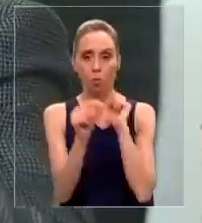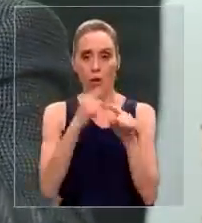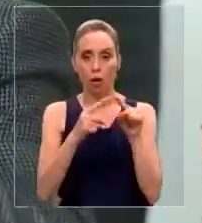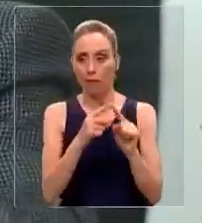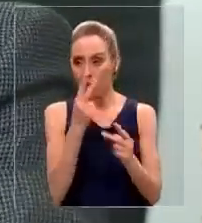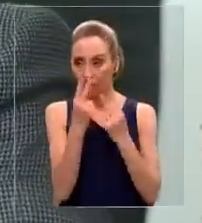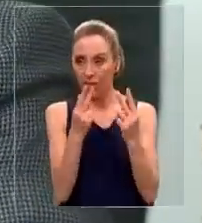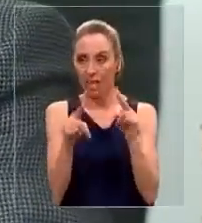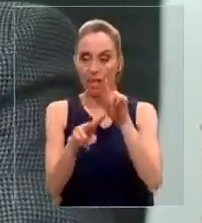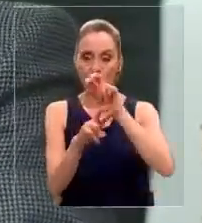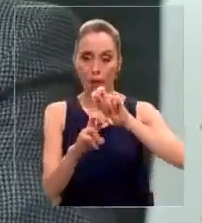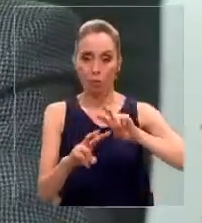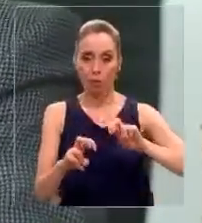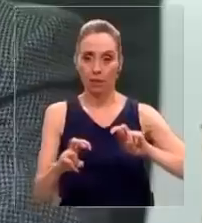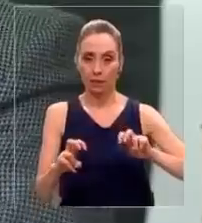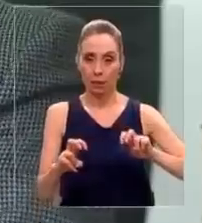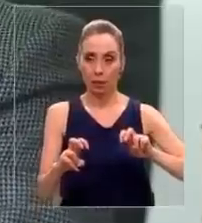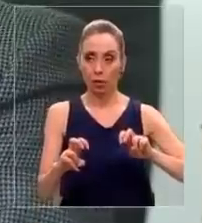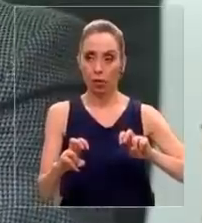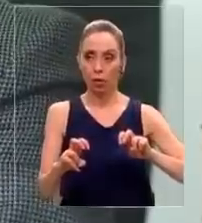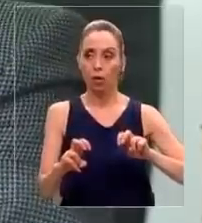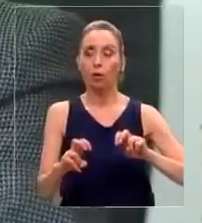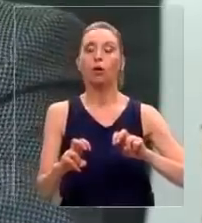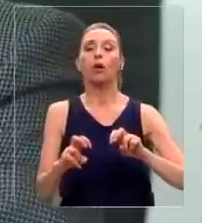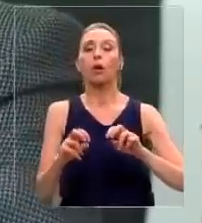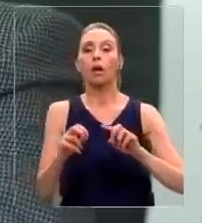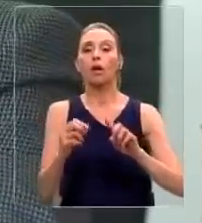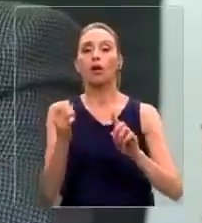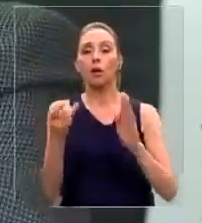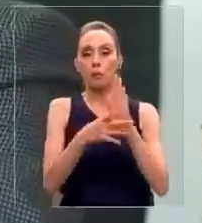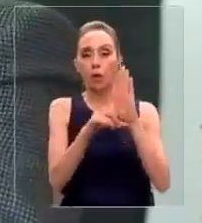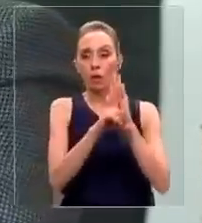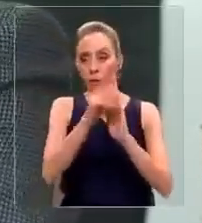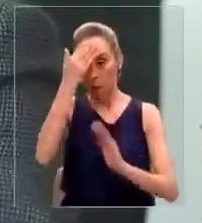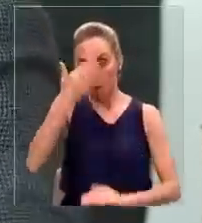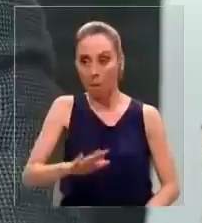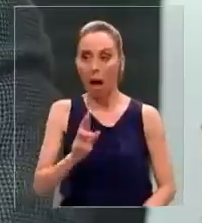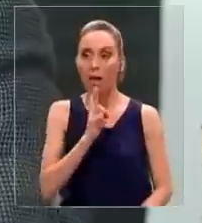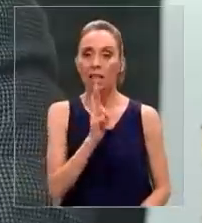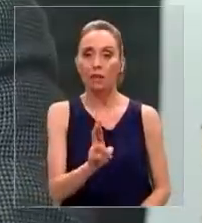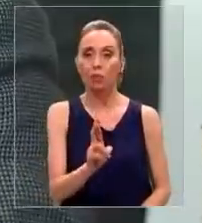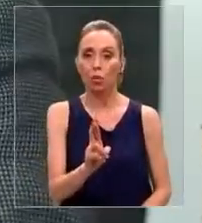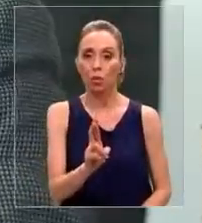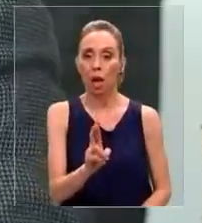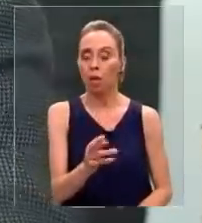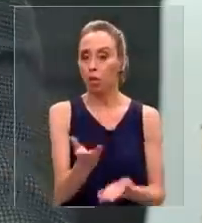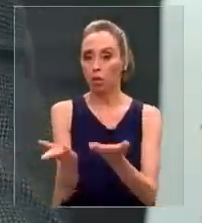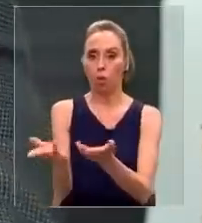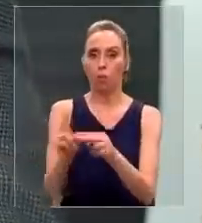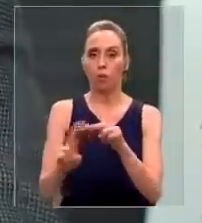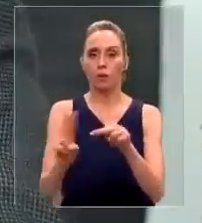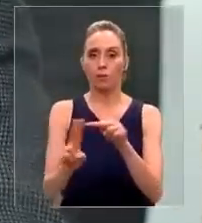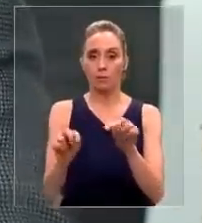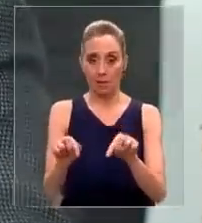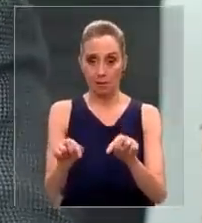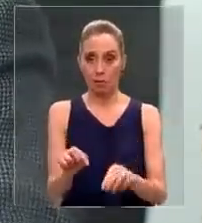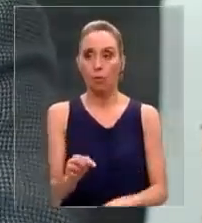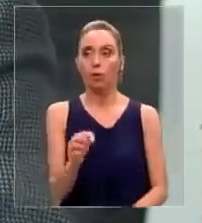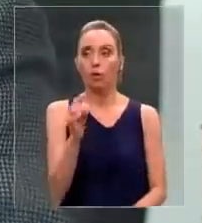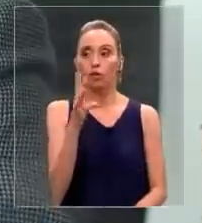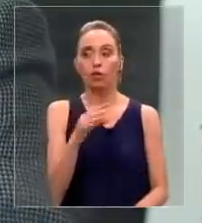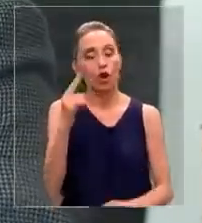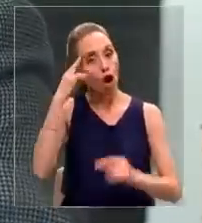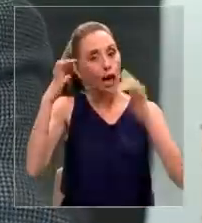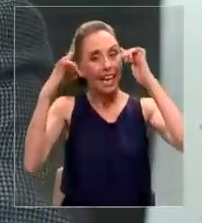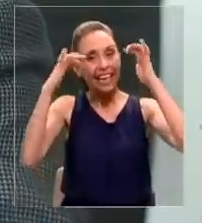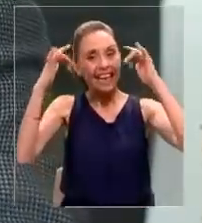una investigación criminalística con tan malos resultados como esta. Solo